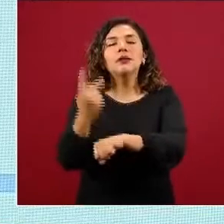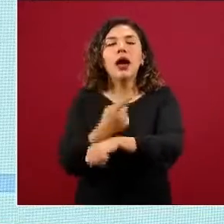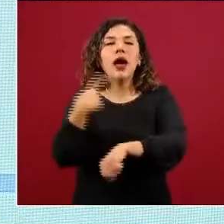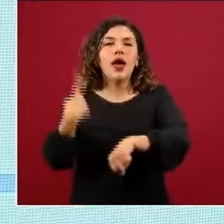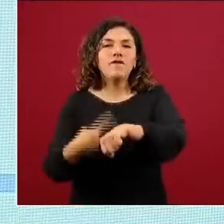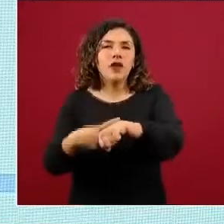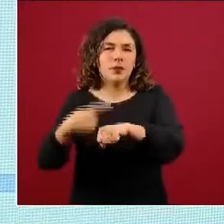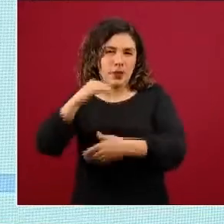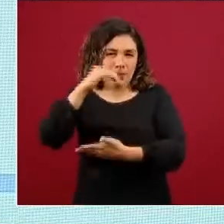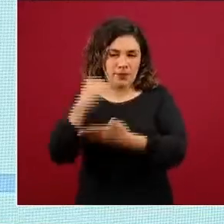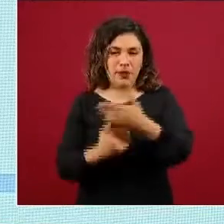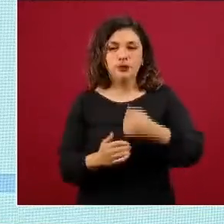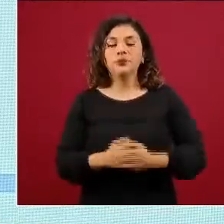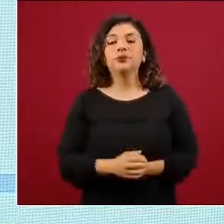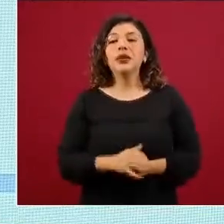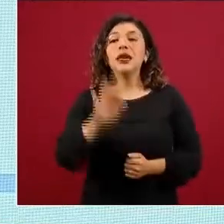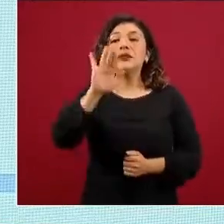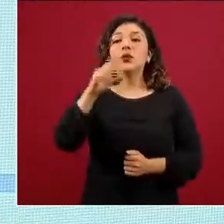de enfermedad.